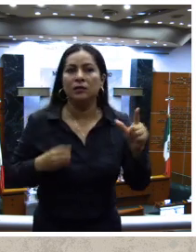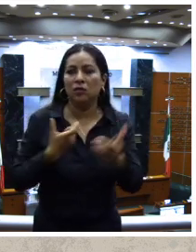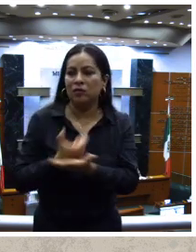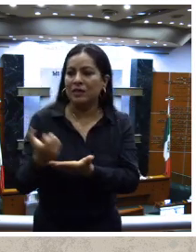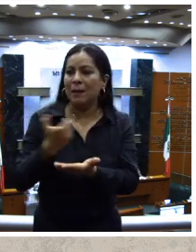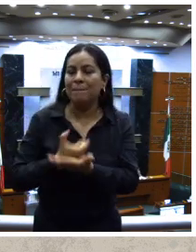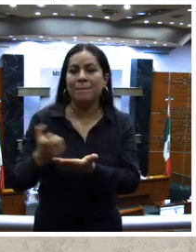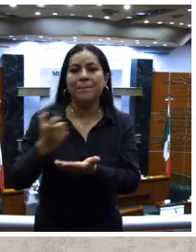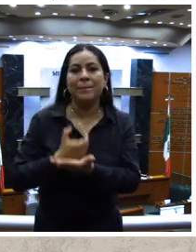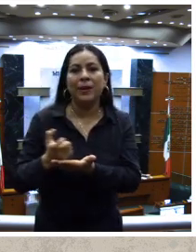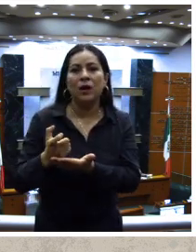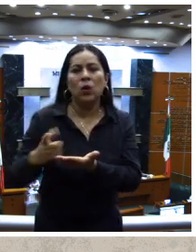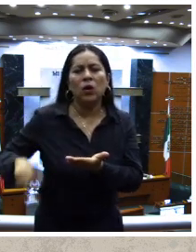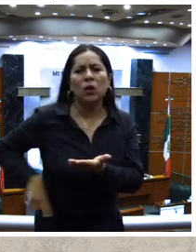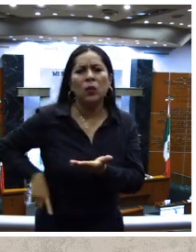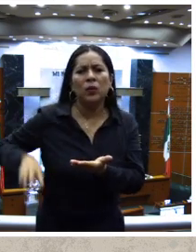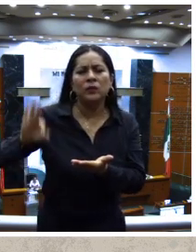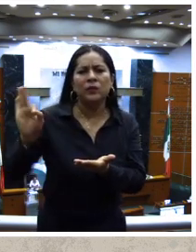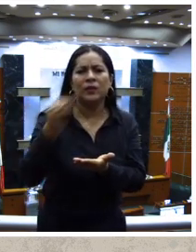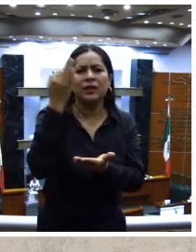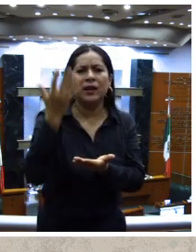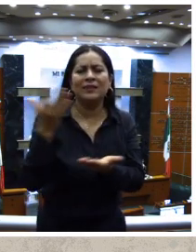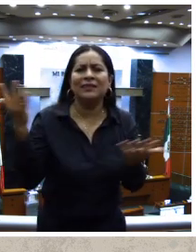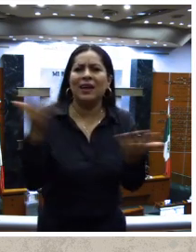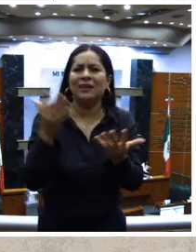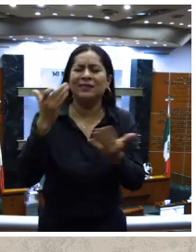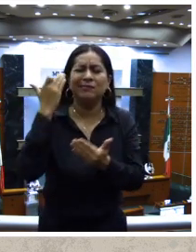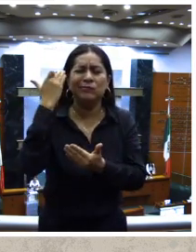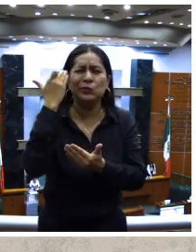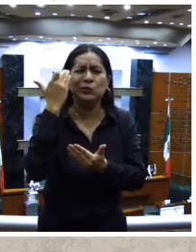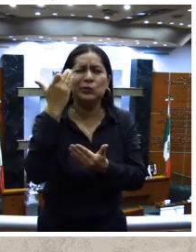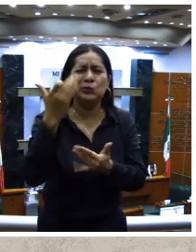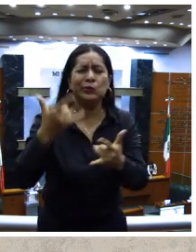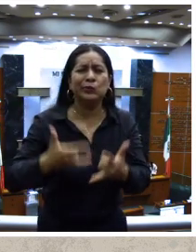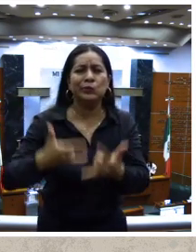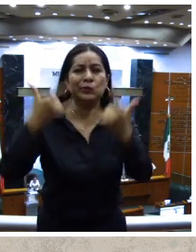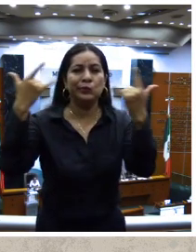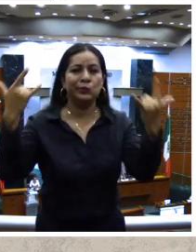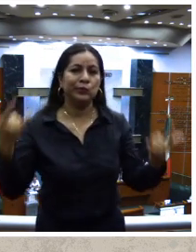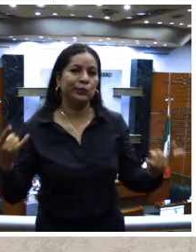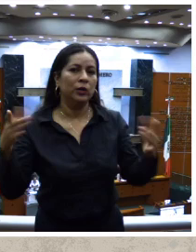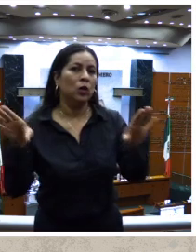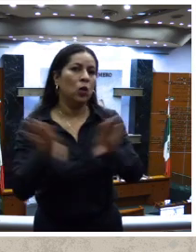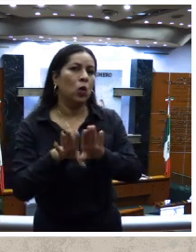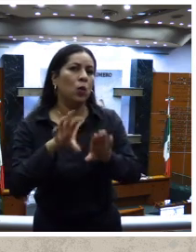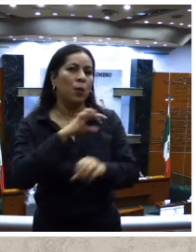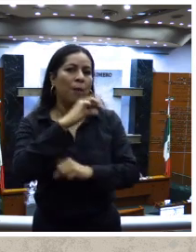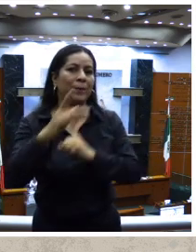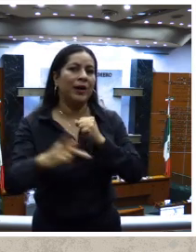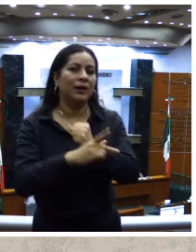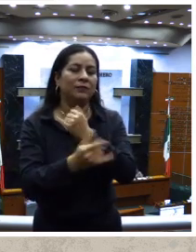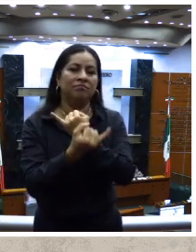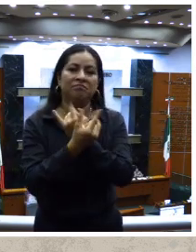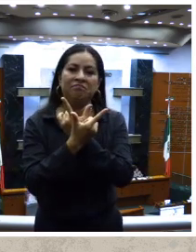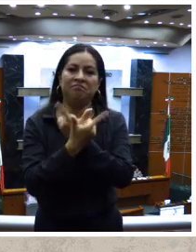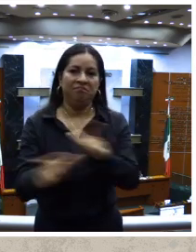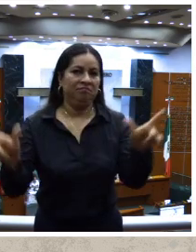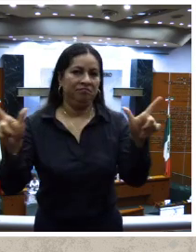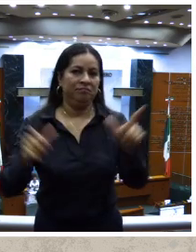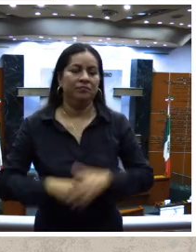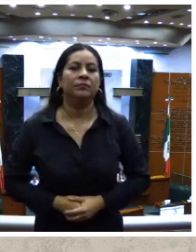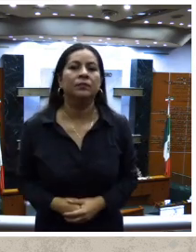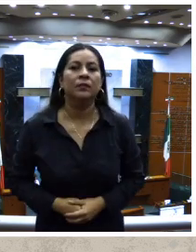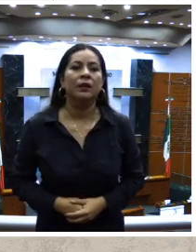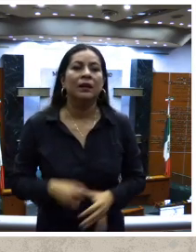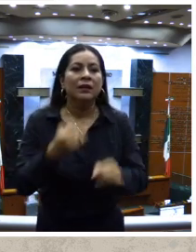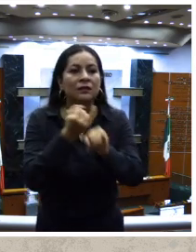por las deudas que los gobiernos federales han realizado a lo largo de nuestra historia como país independiente.